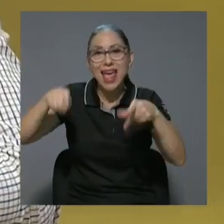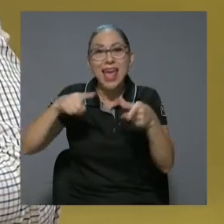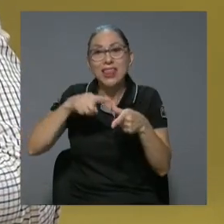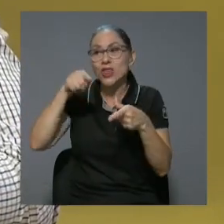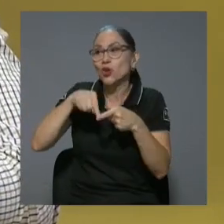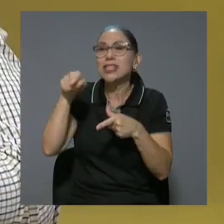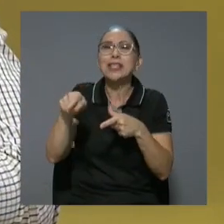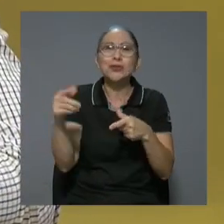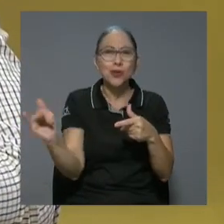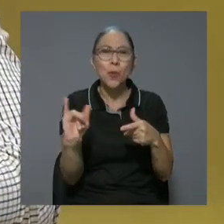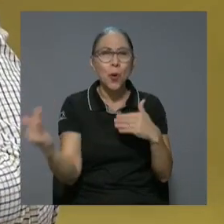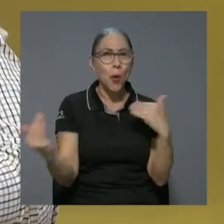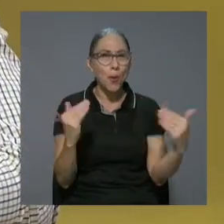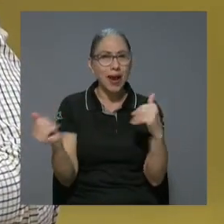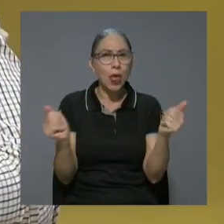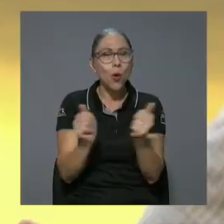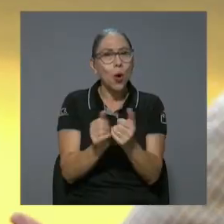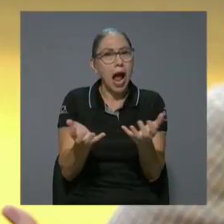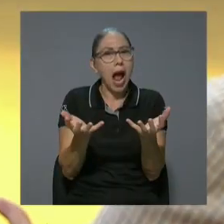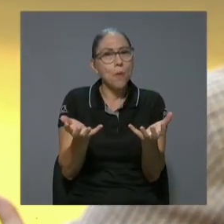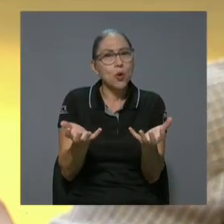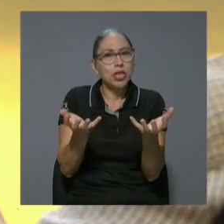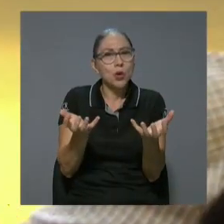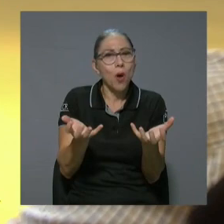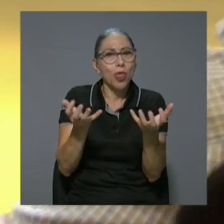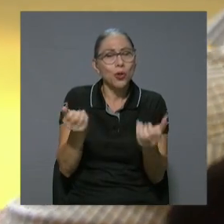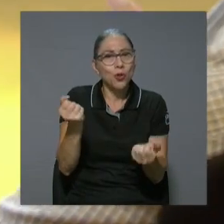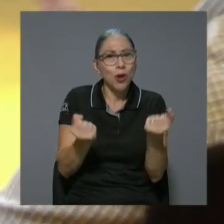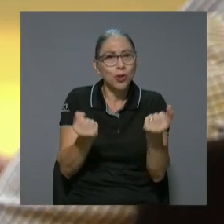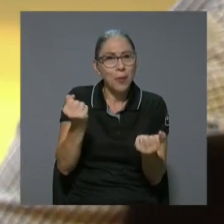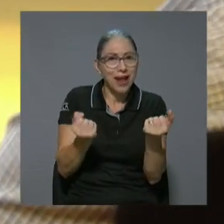un automóvil. Está hecho en la economía básicamente para que